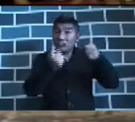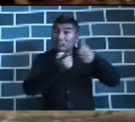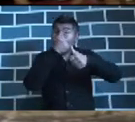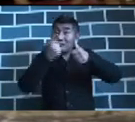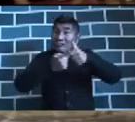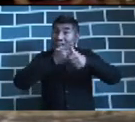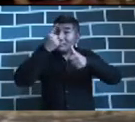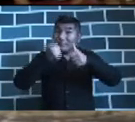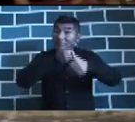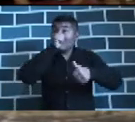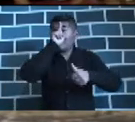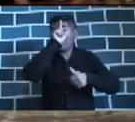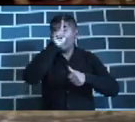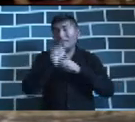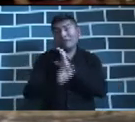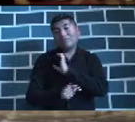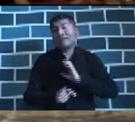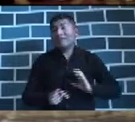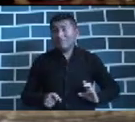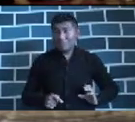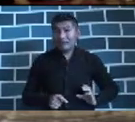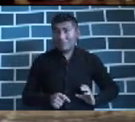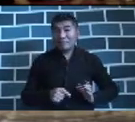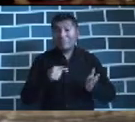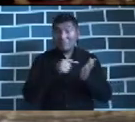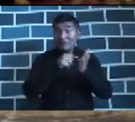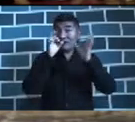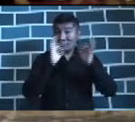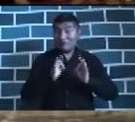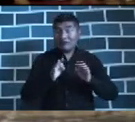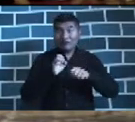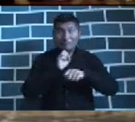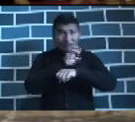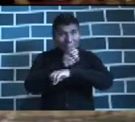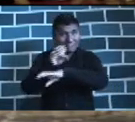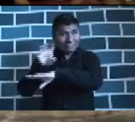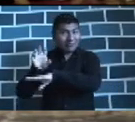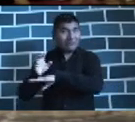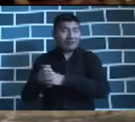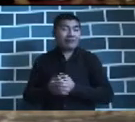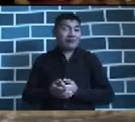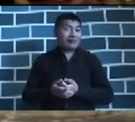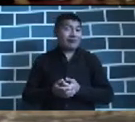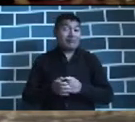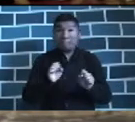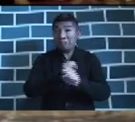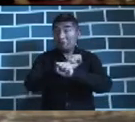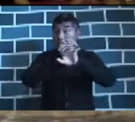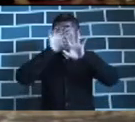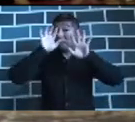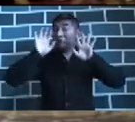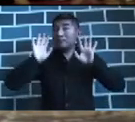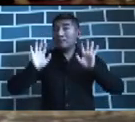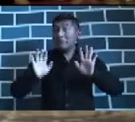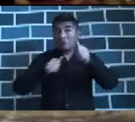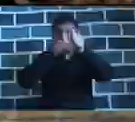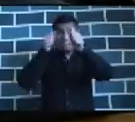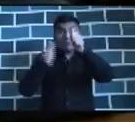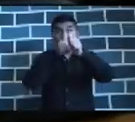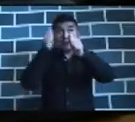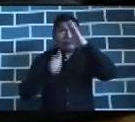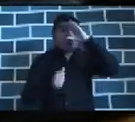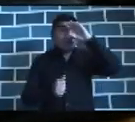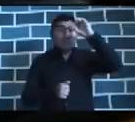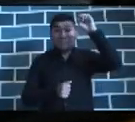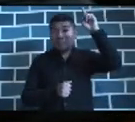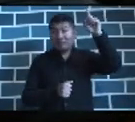a cristo y de esa forma avisa bien claro que seguirle a él